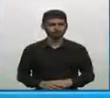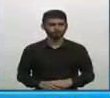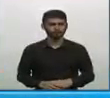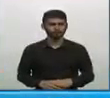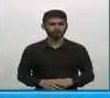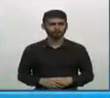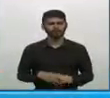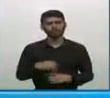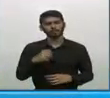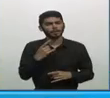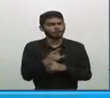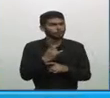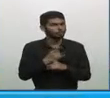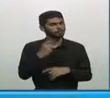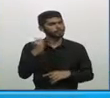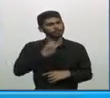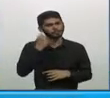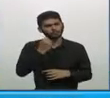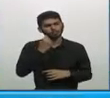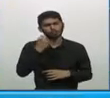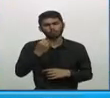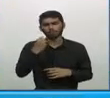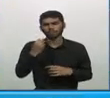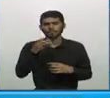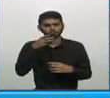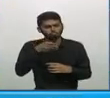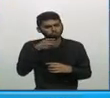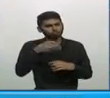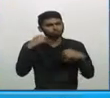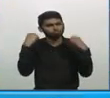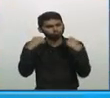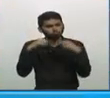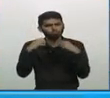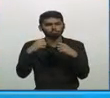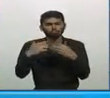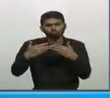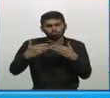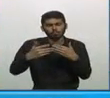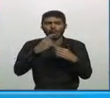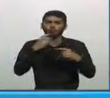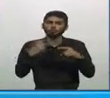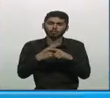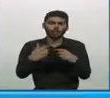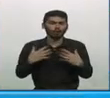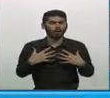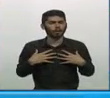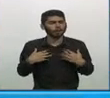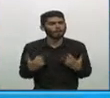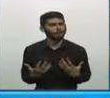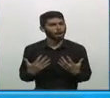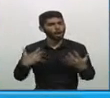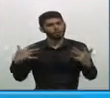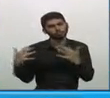siempre es importante en cierta cantidad de entrenamientos hacer un partido amistoso para soltarse para agarrar ritmo de